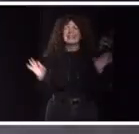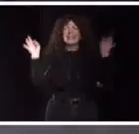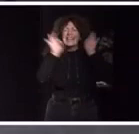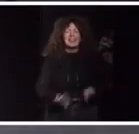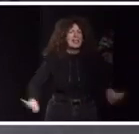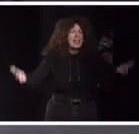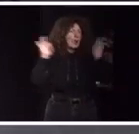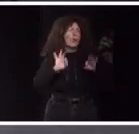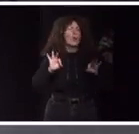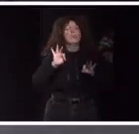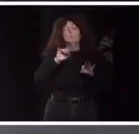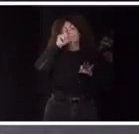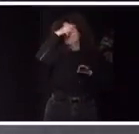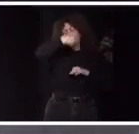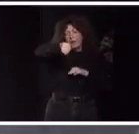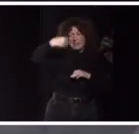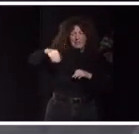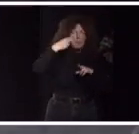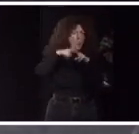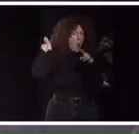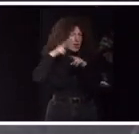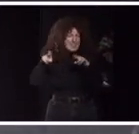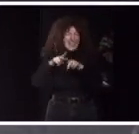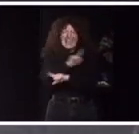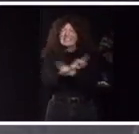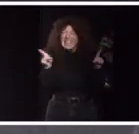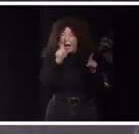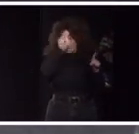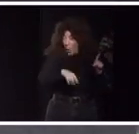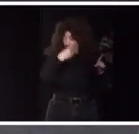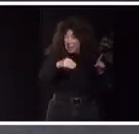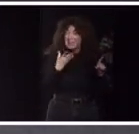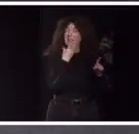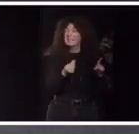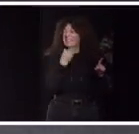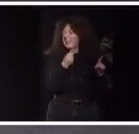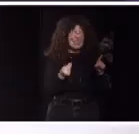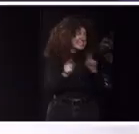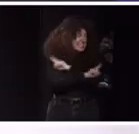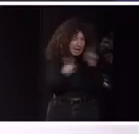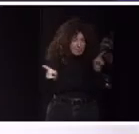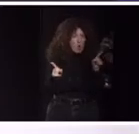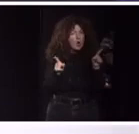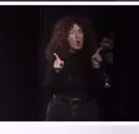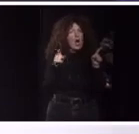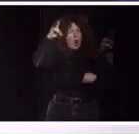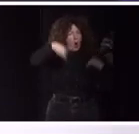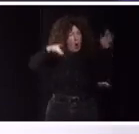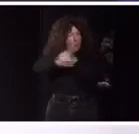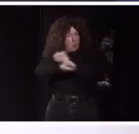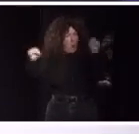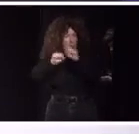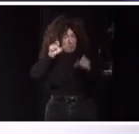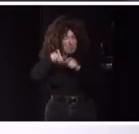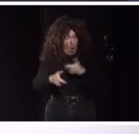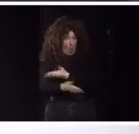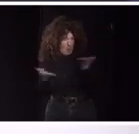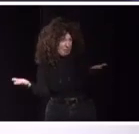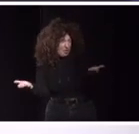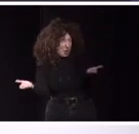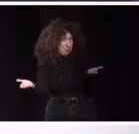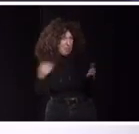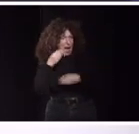dirigente político, ni siquiera Netanyahu, se atrevería a bombardear a la población civil de